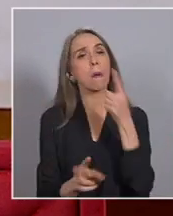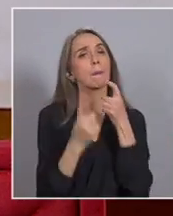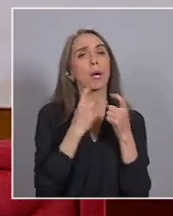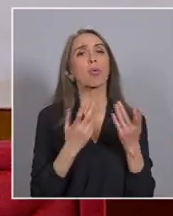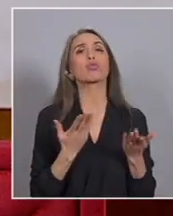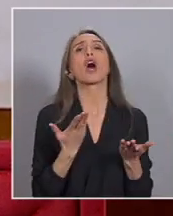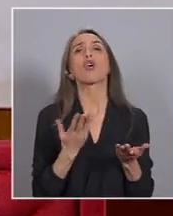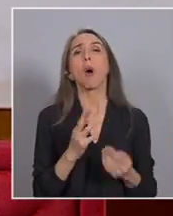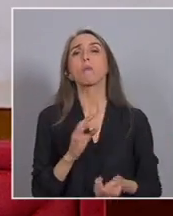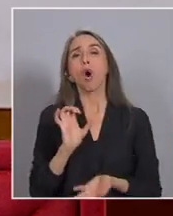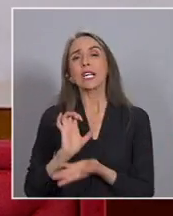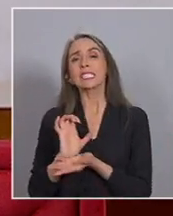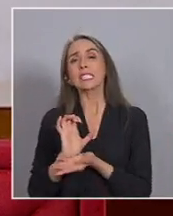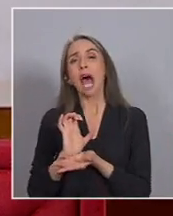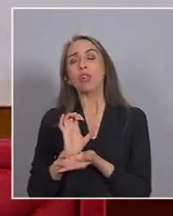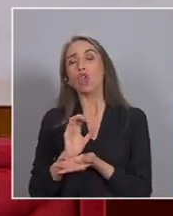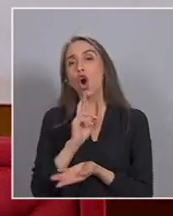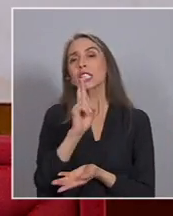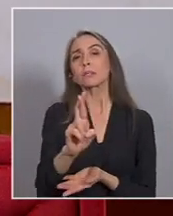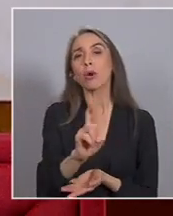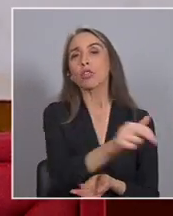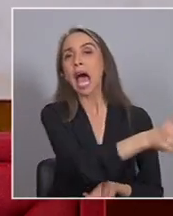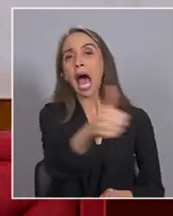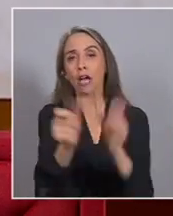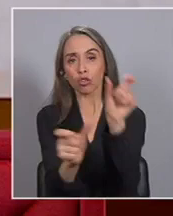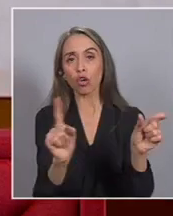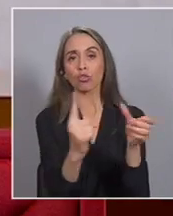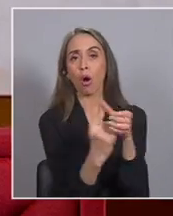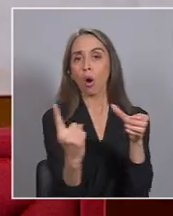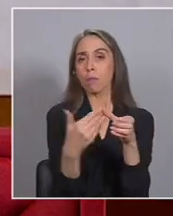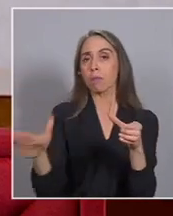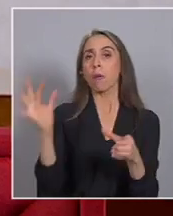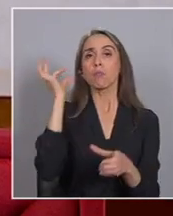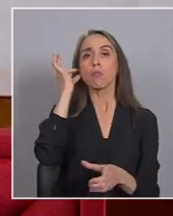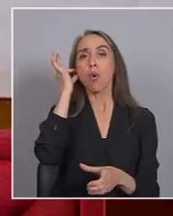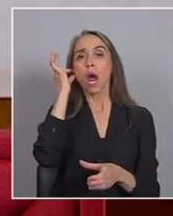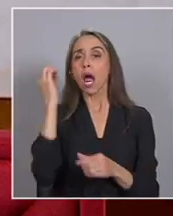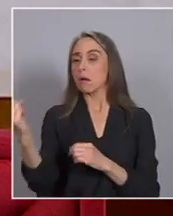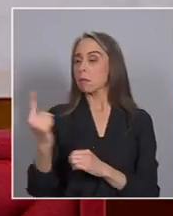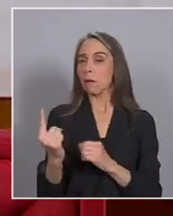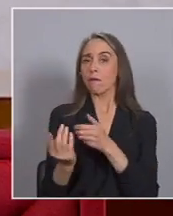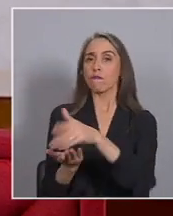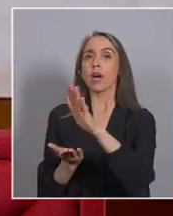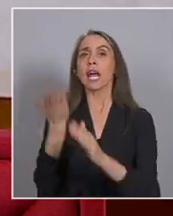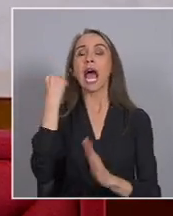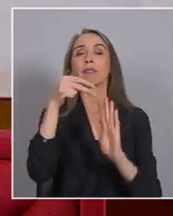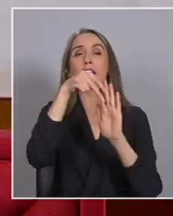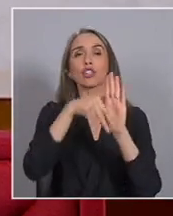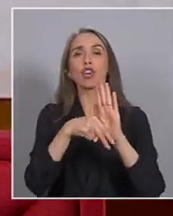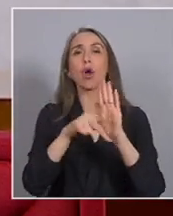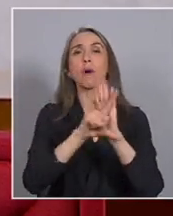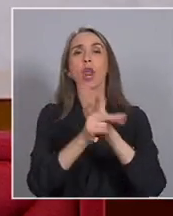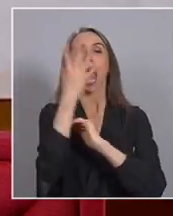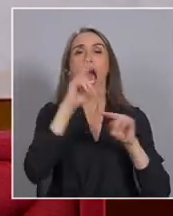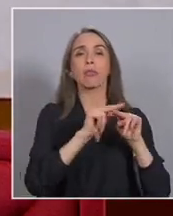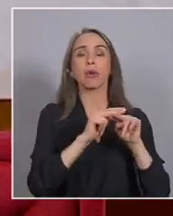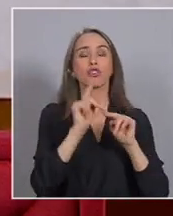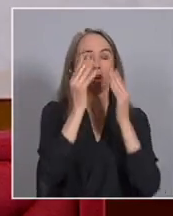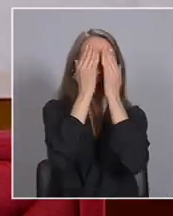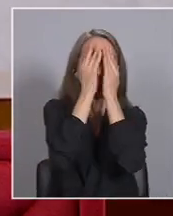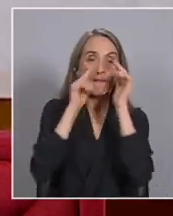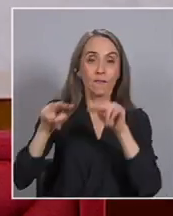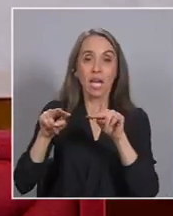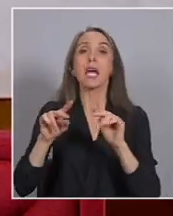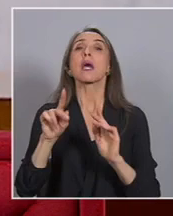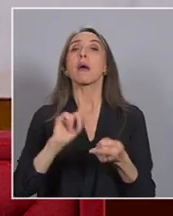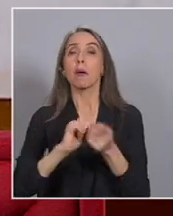llega el Estado a toda la población sin excluir a las mujeres por secretaría, por normas antiguas o por falta de visión. Lo hacemos a